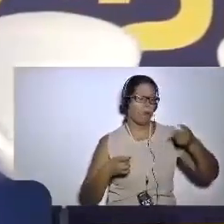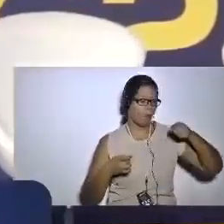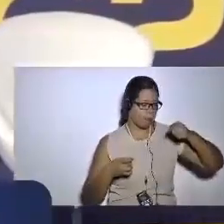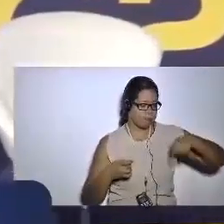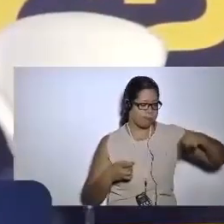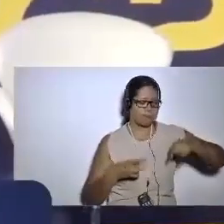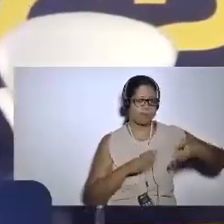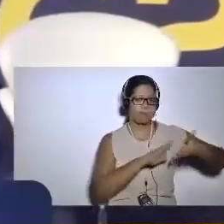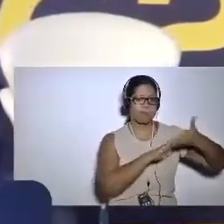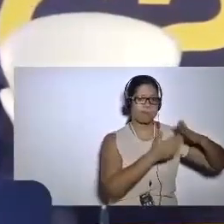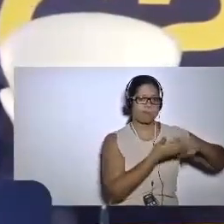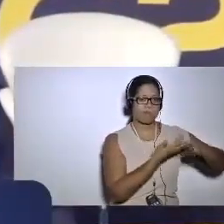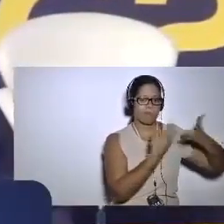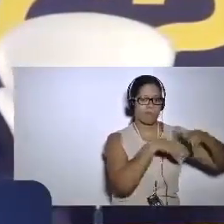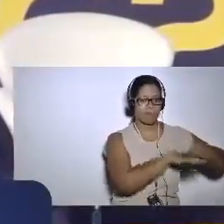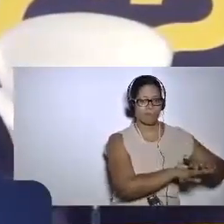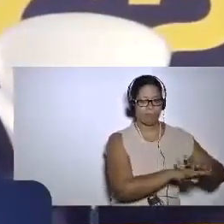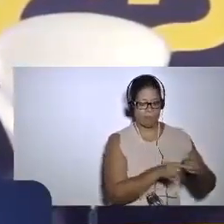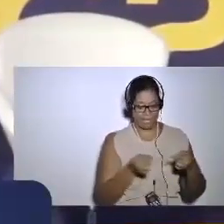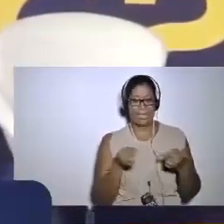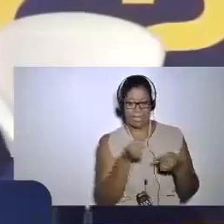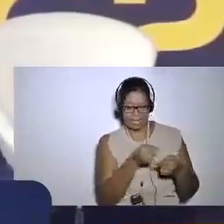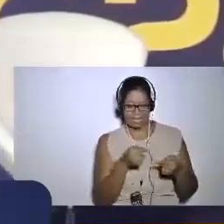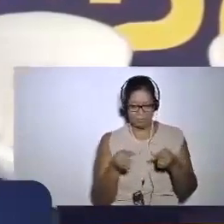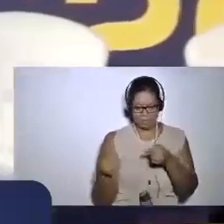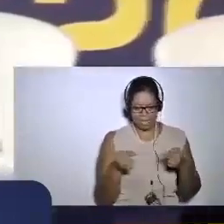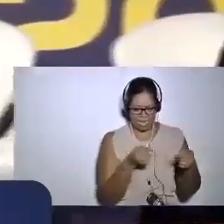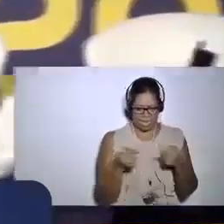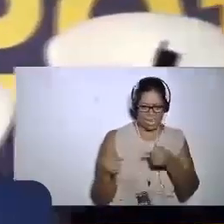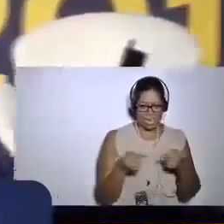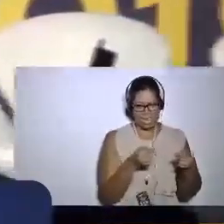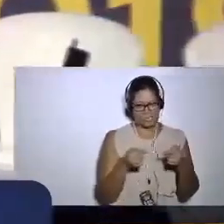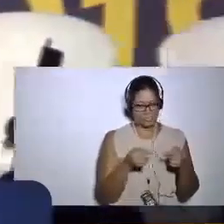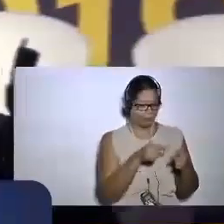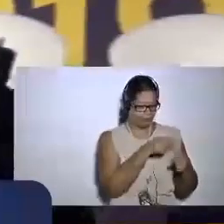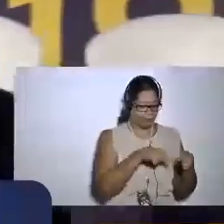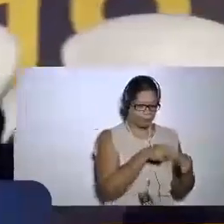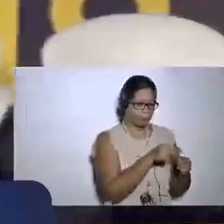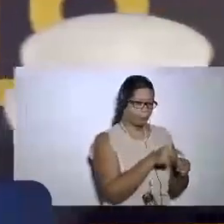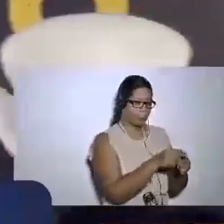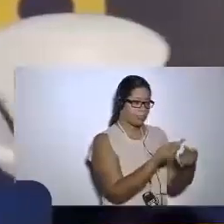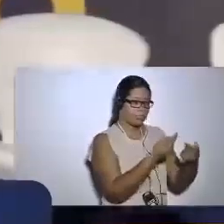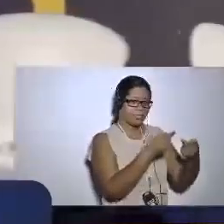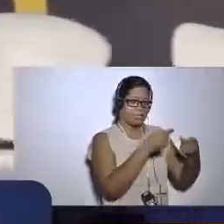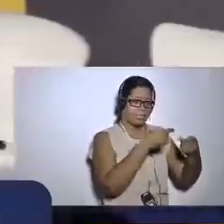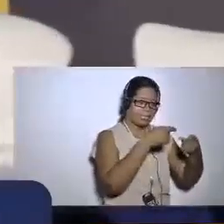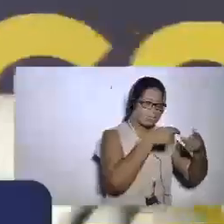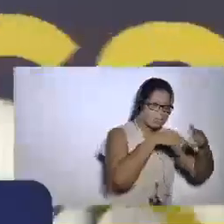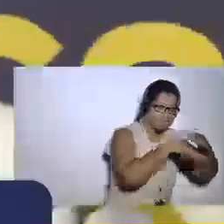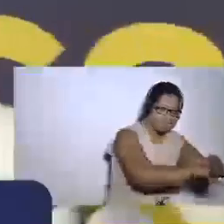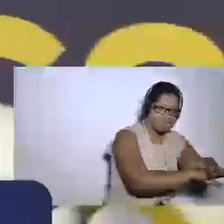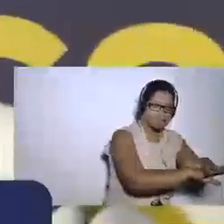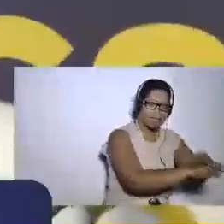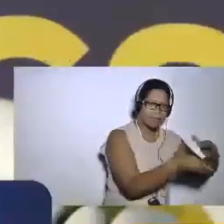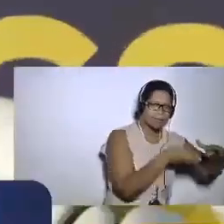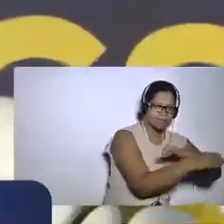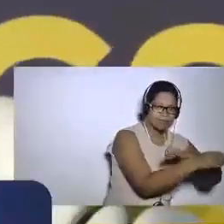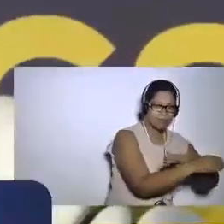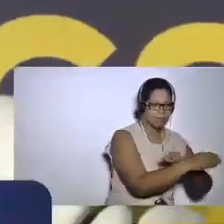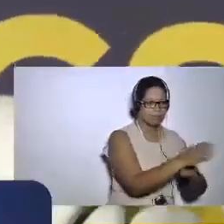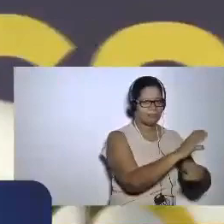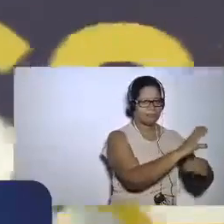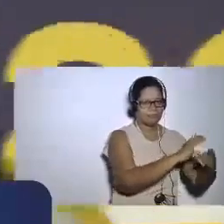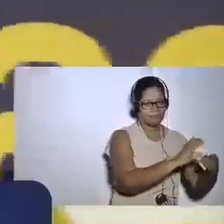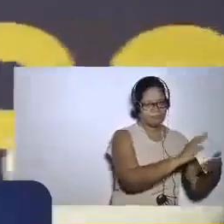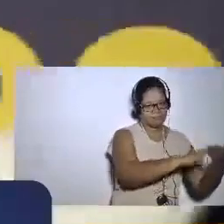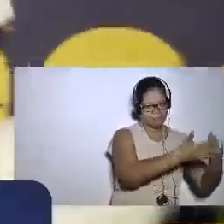a tener las redes comunitarias para que lleguen a esas comunidades remotas. Y